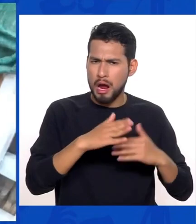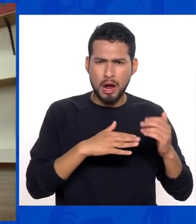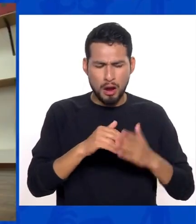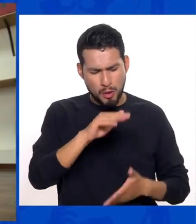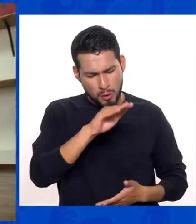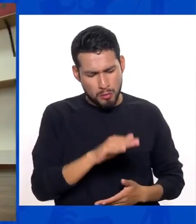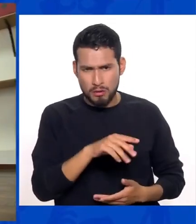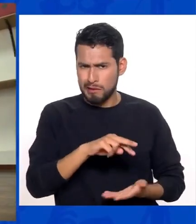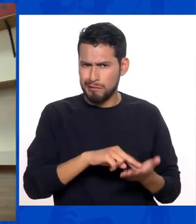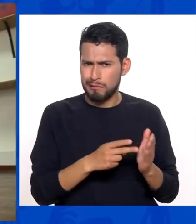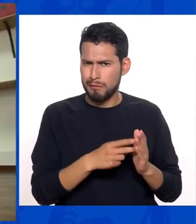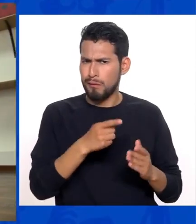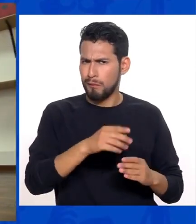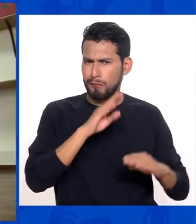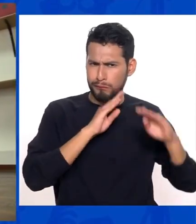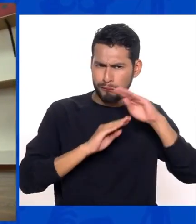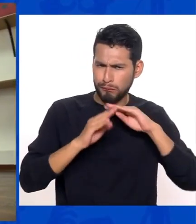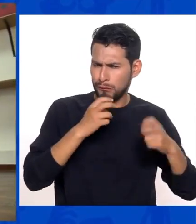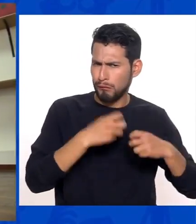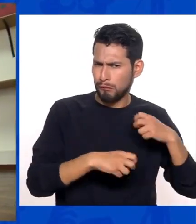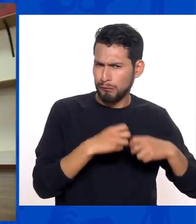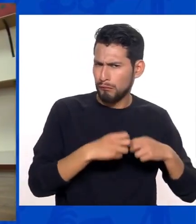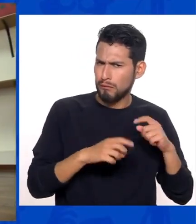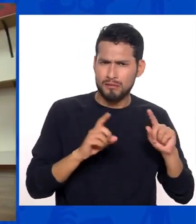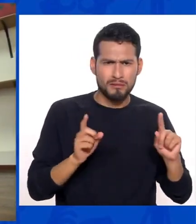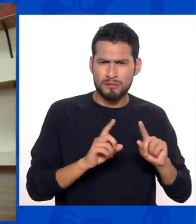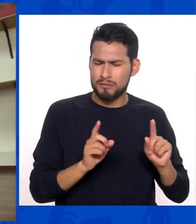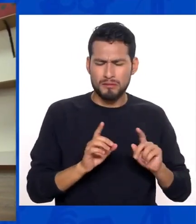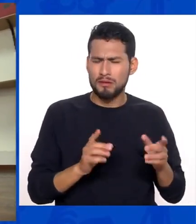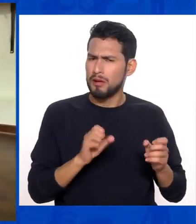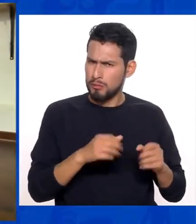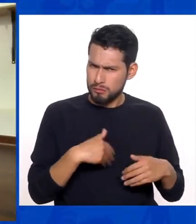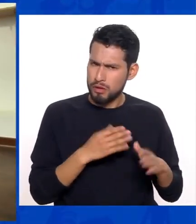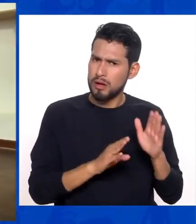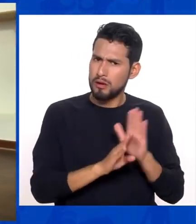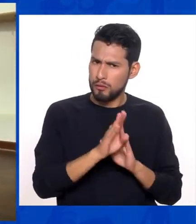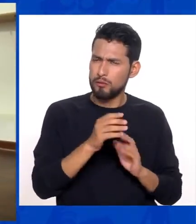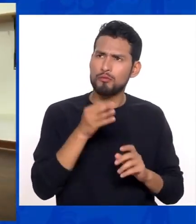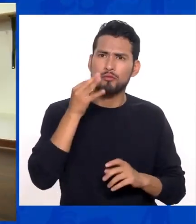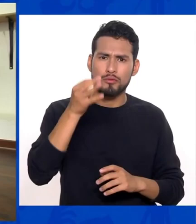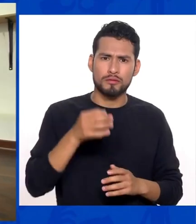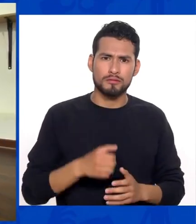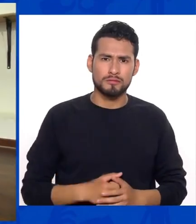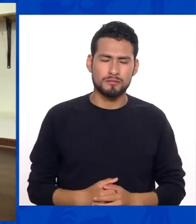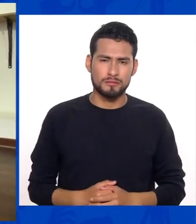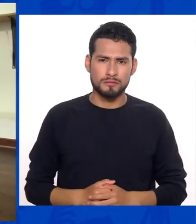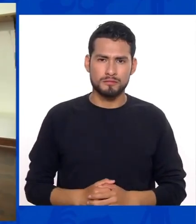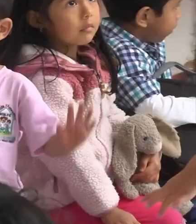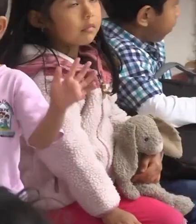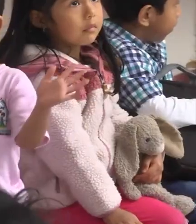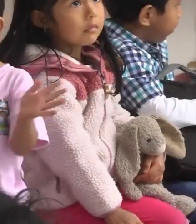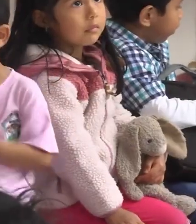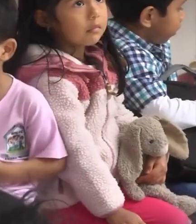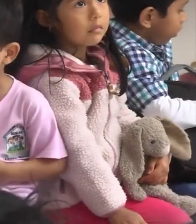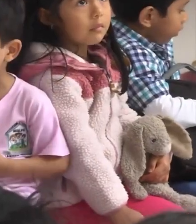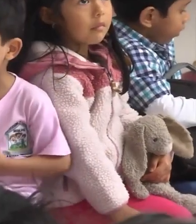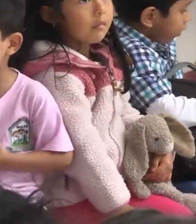talla no sea una complicación o sea un limitante para su desarrollo a futuro.